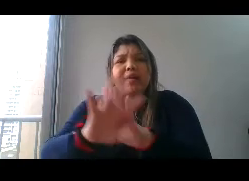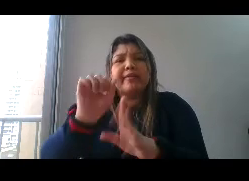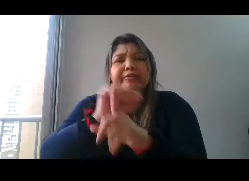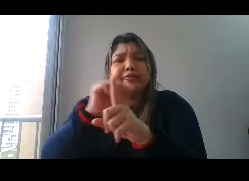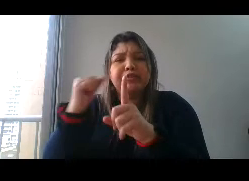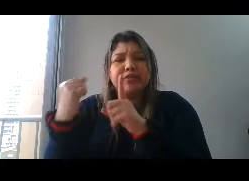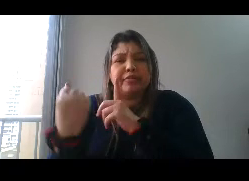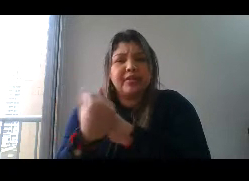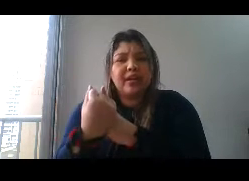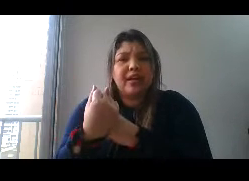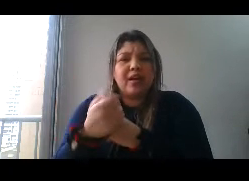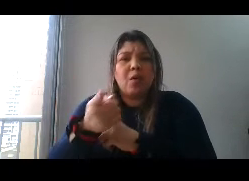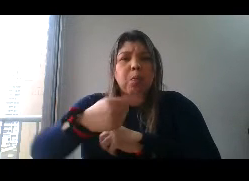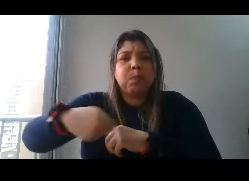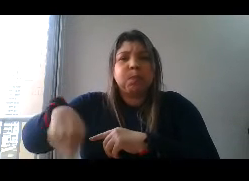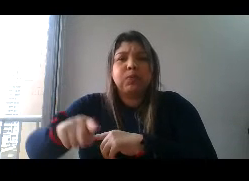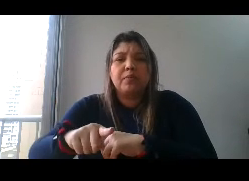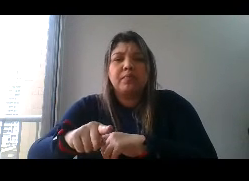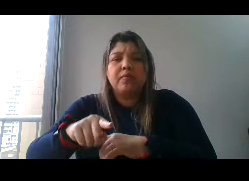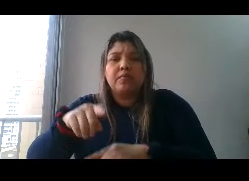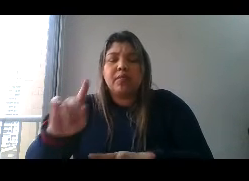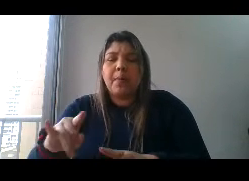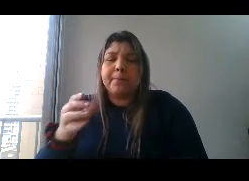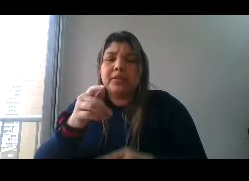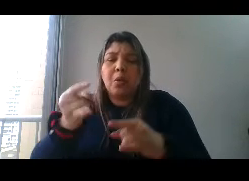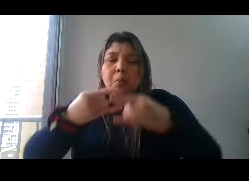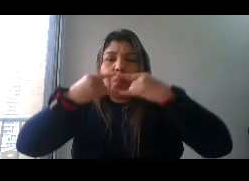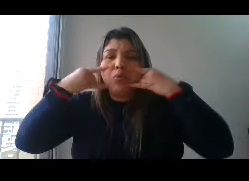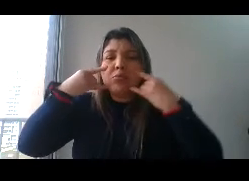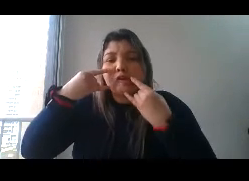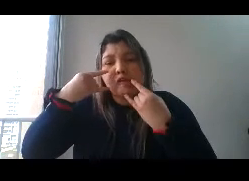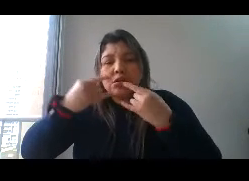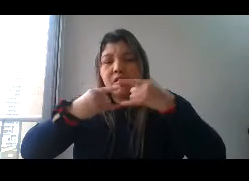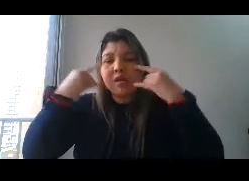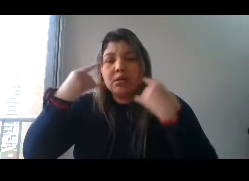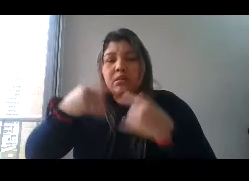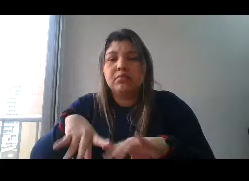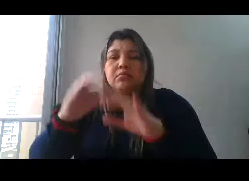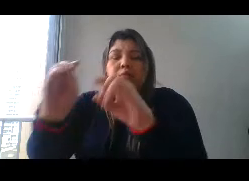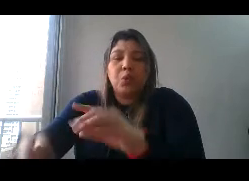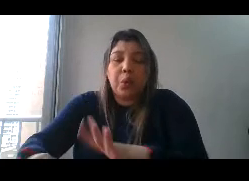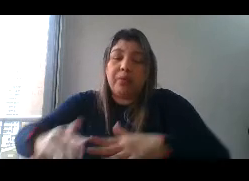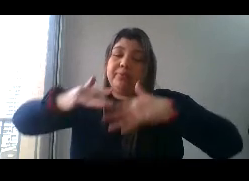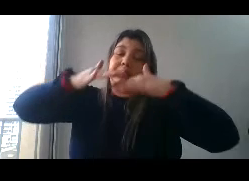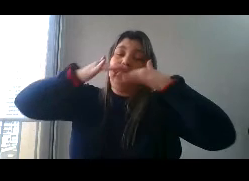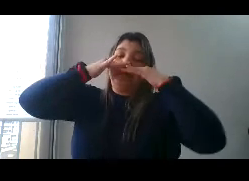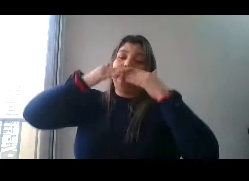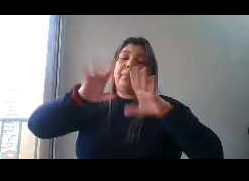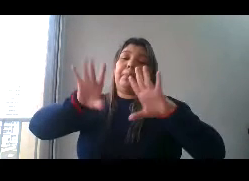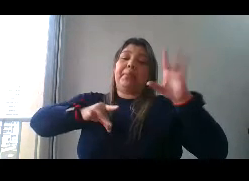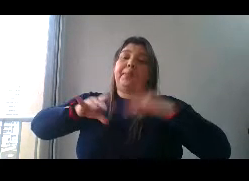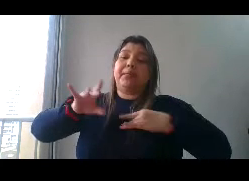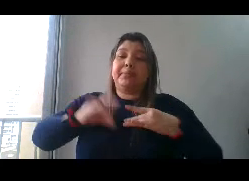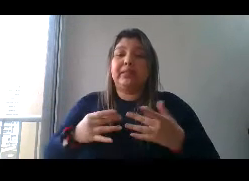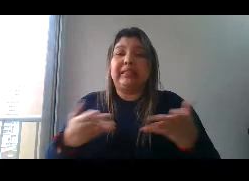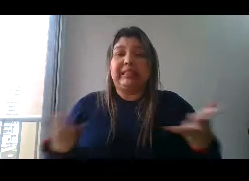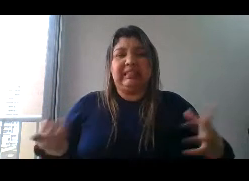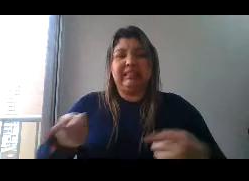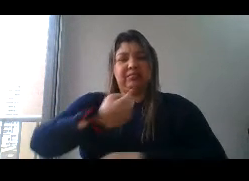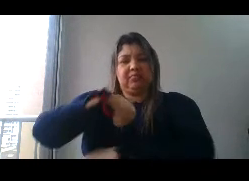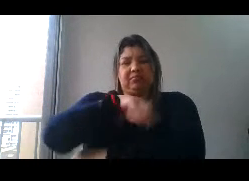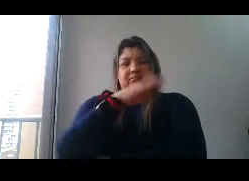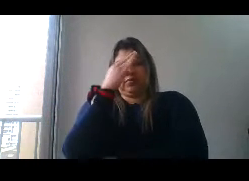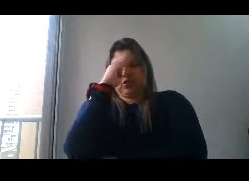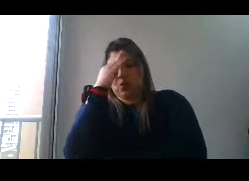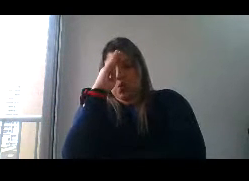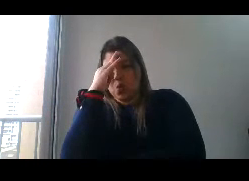protección personal no están protegiendo a los profesionales de la salud. Cosa que uno a veces le entra duda, porque las